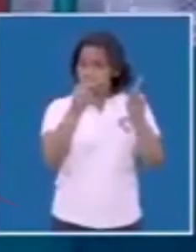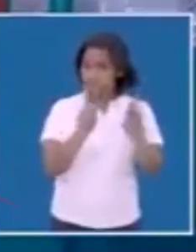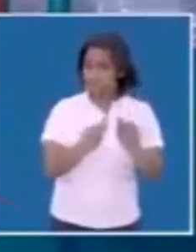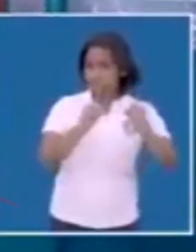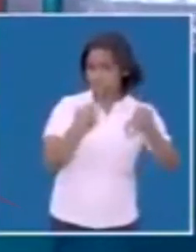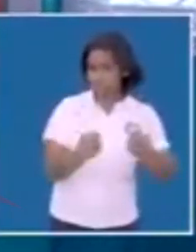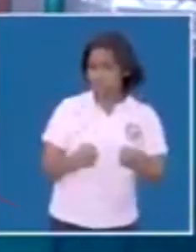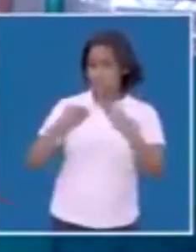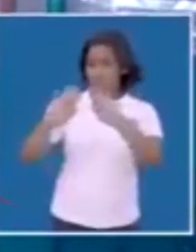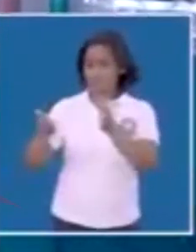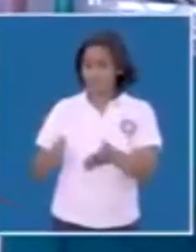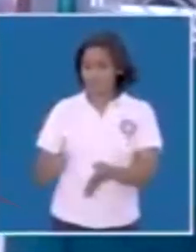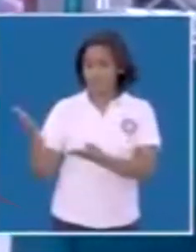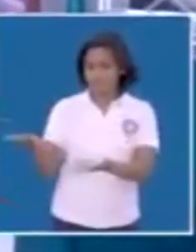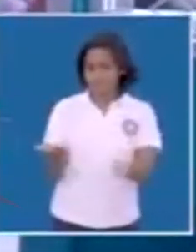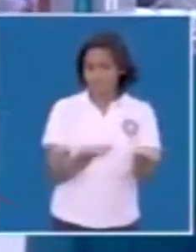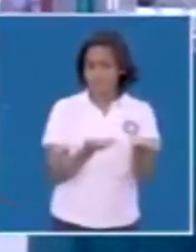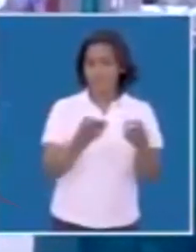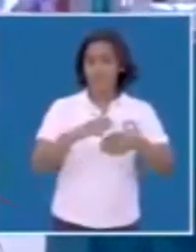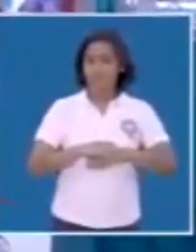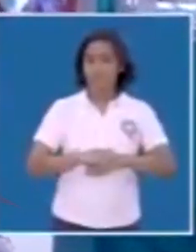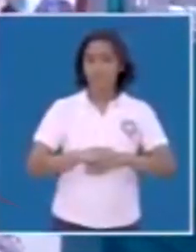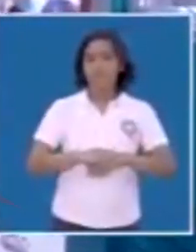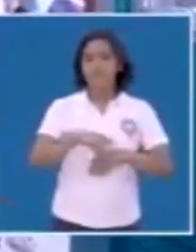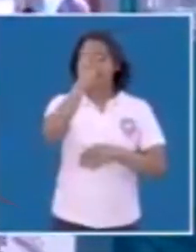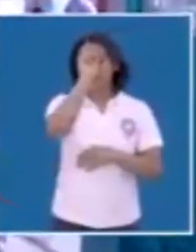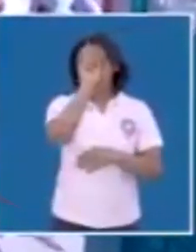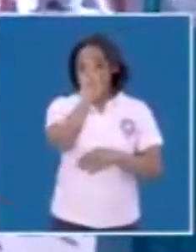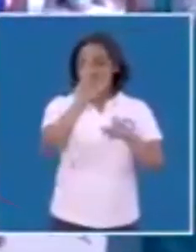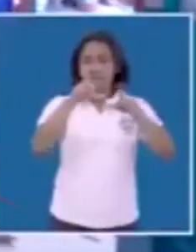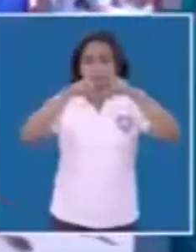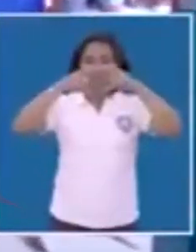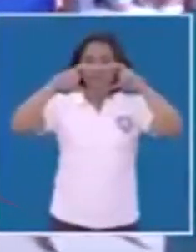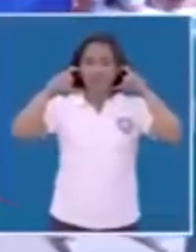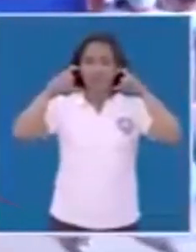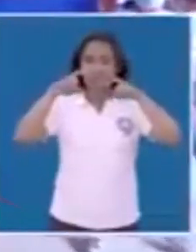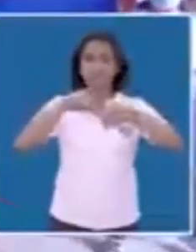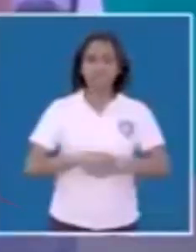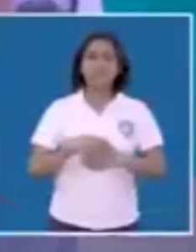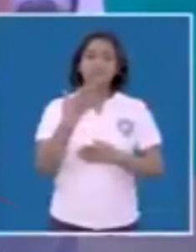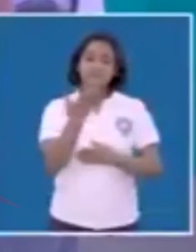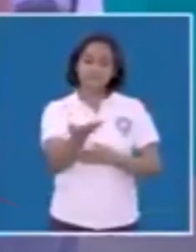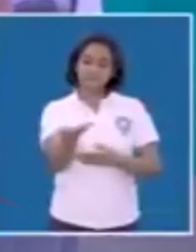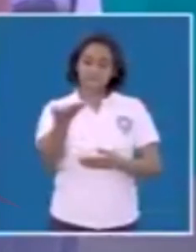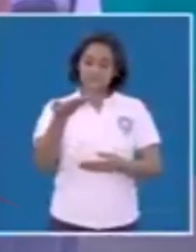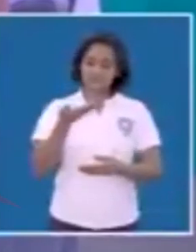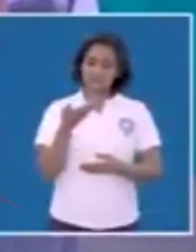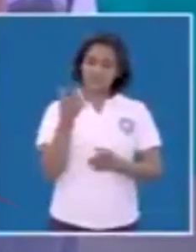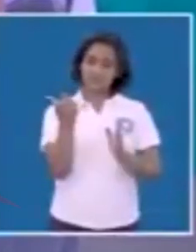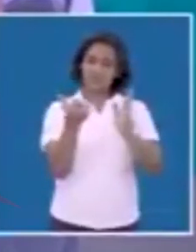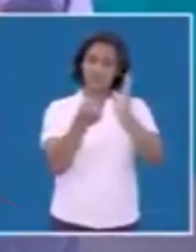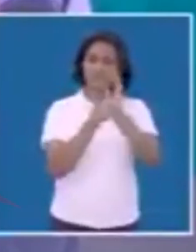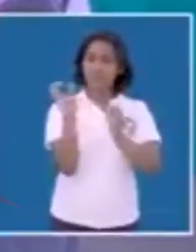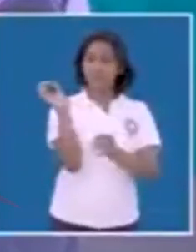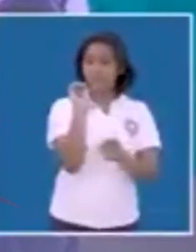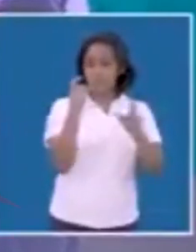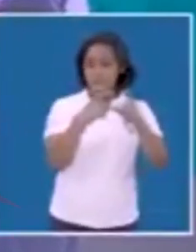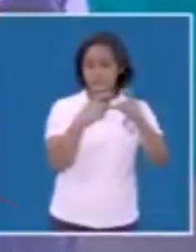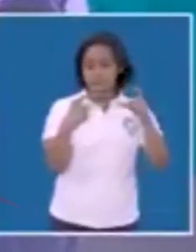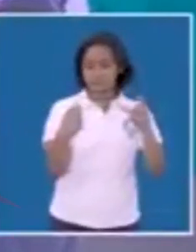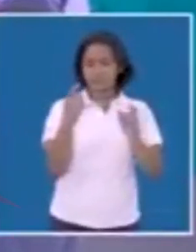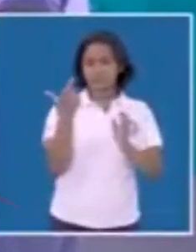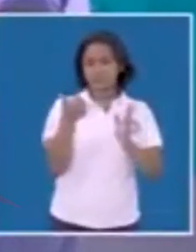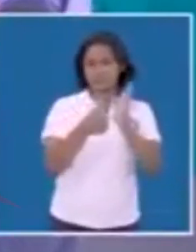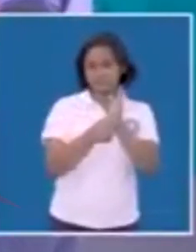salud que contienen mascarillas y alcohol a utilizar en cada una de las juntas receptoras de votos además detallan que estos